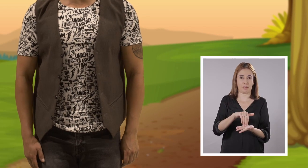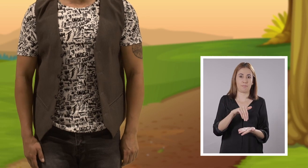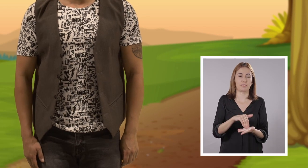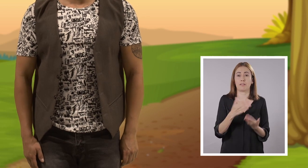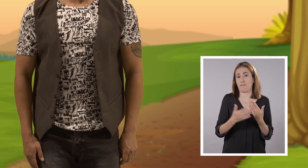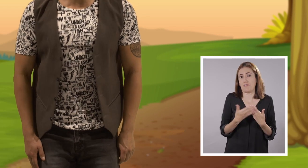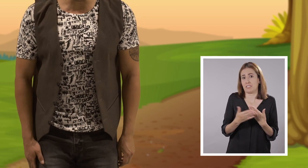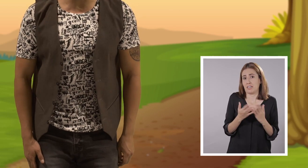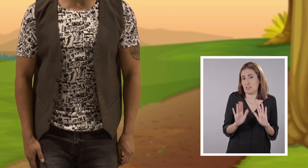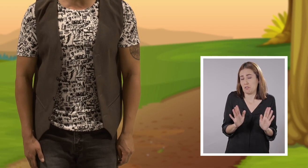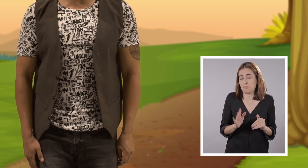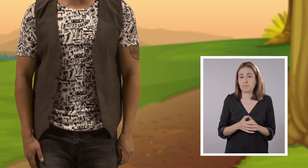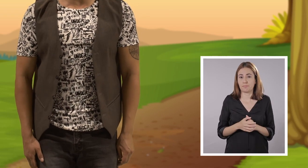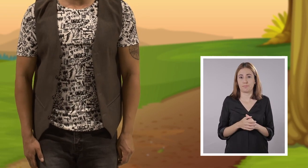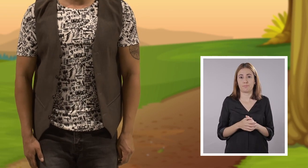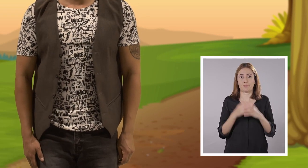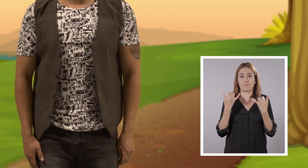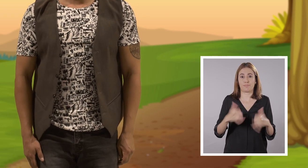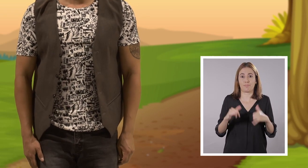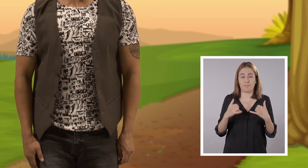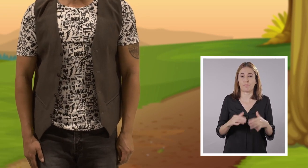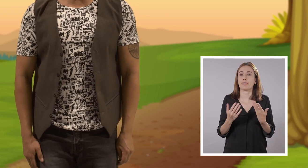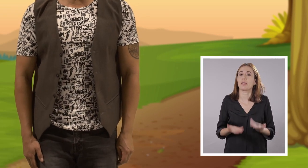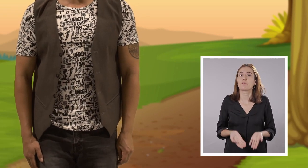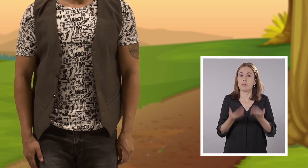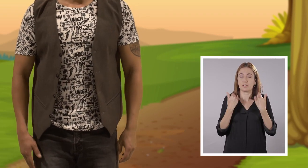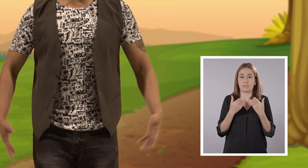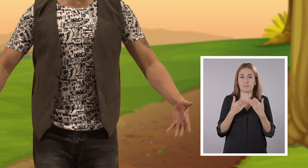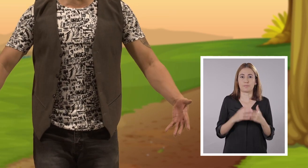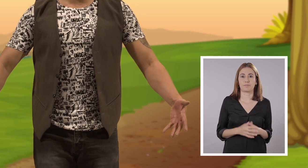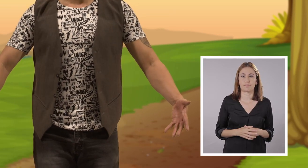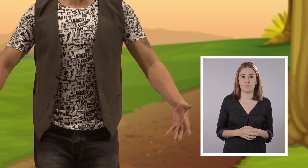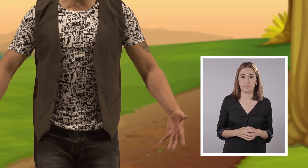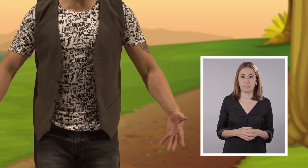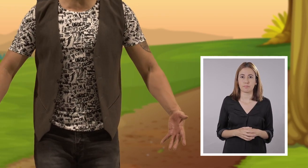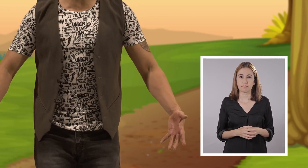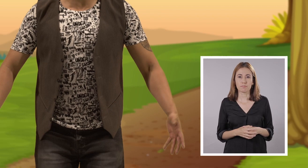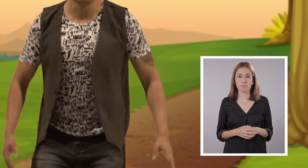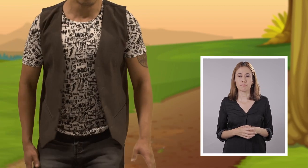¿Ya lo tienes? ¡Súper fácil, ¿verdad? ¡Ya lo tienes! ¡Pues bien!